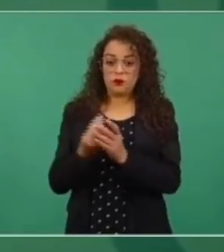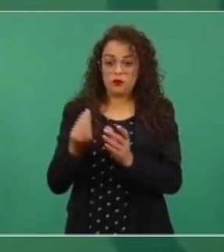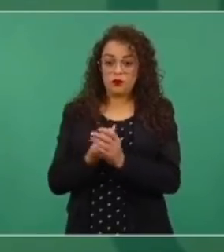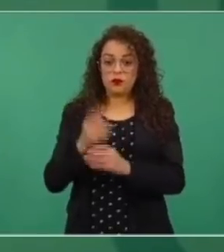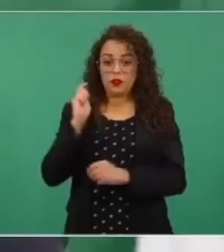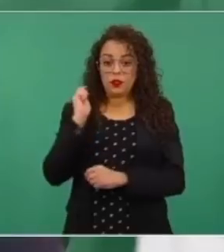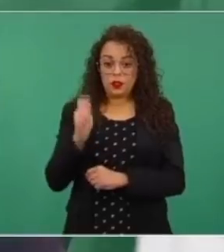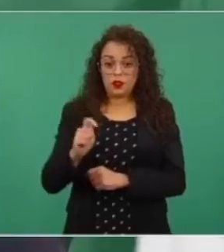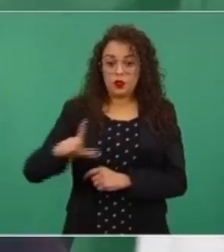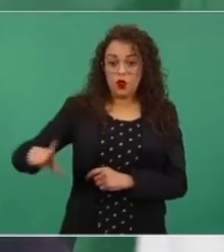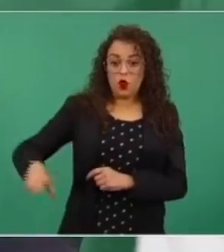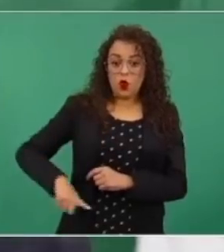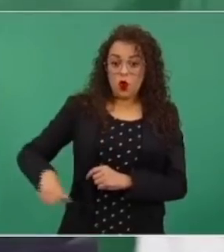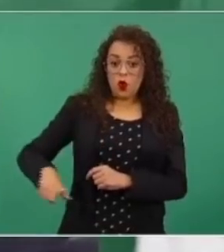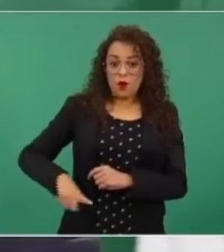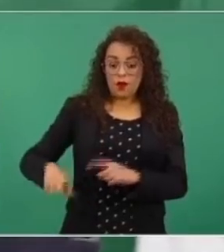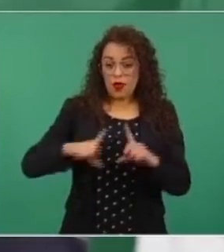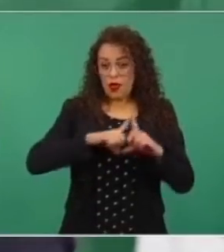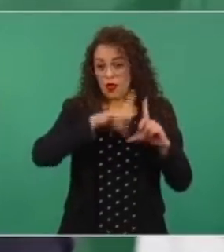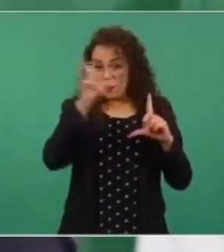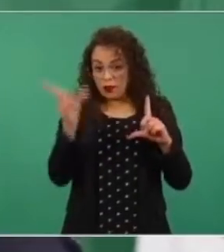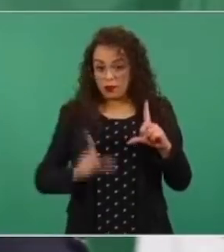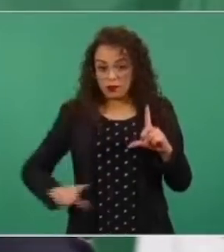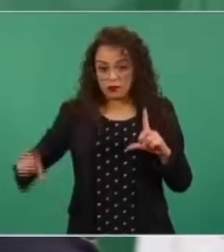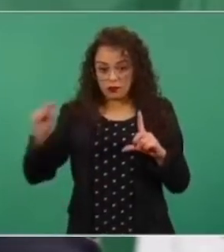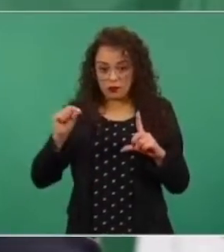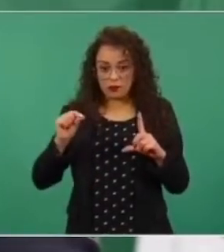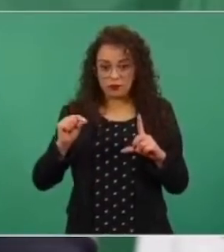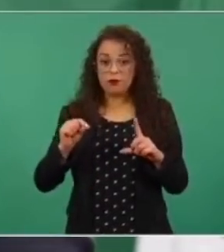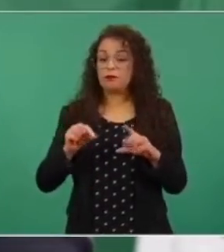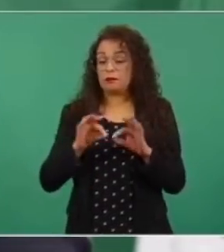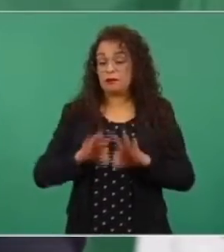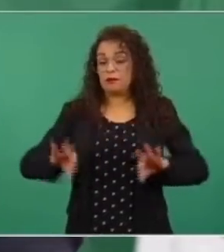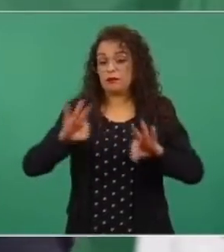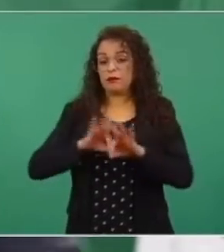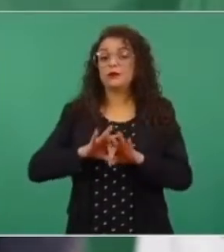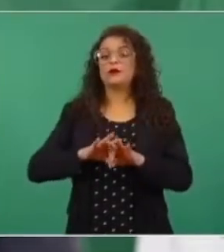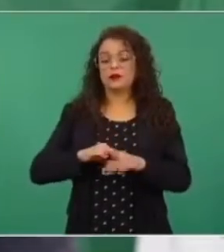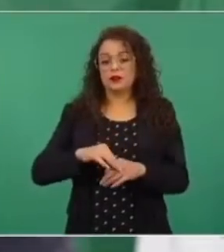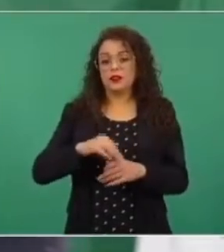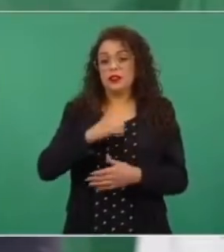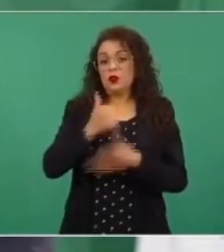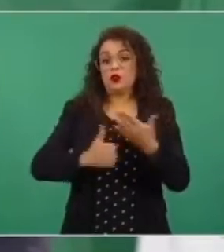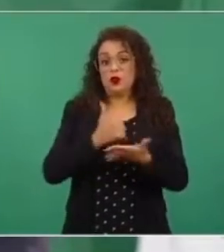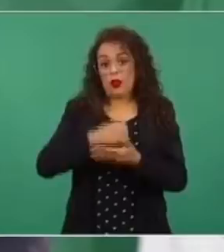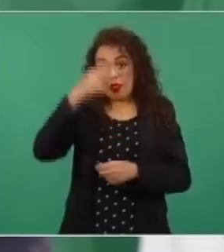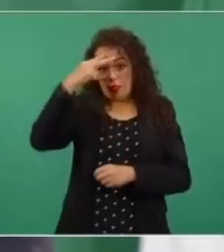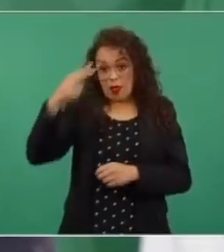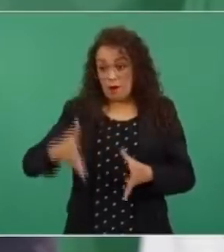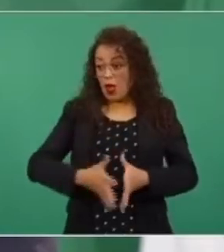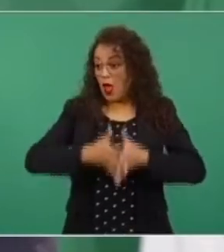la cosa pública, es la gran Ciudad de México. No es nada más